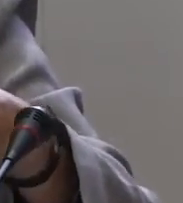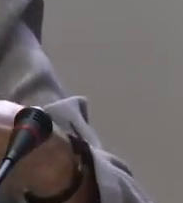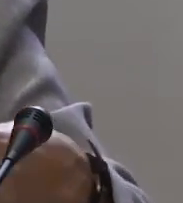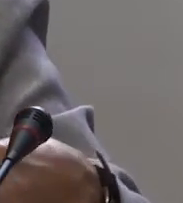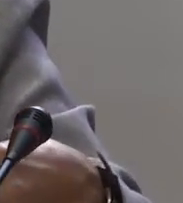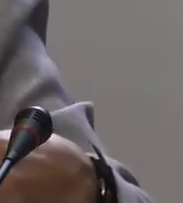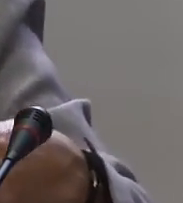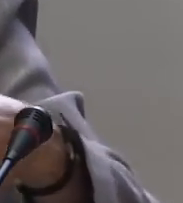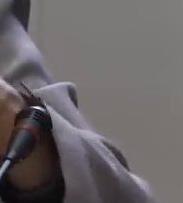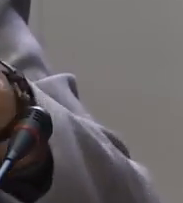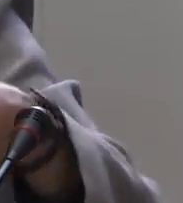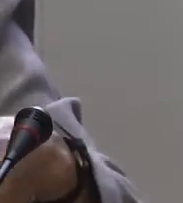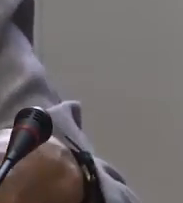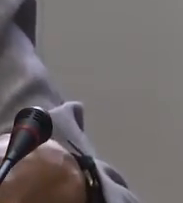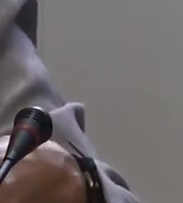tarde.